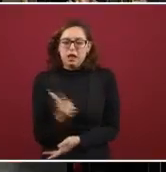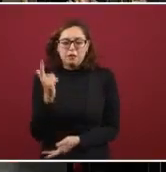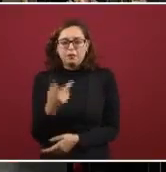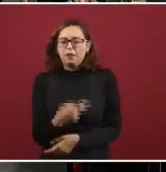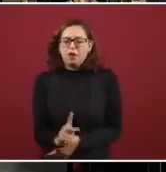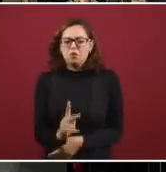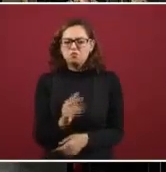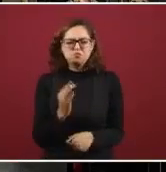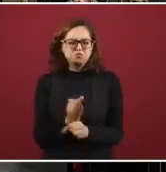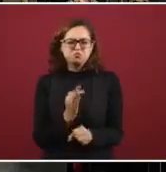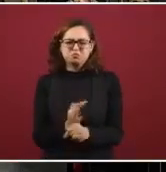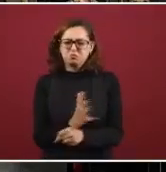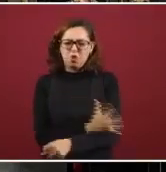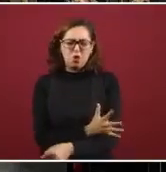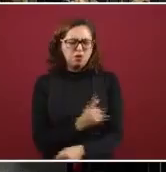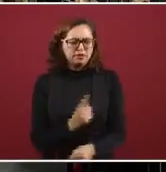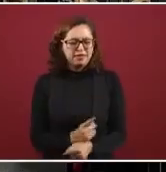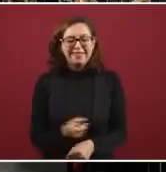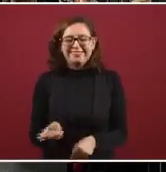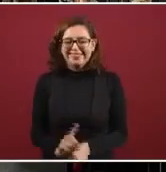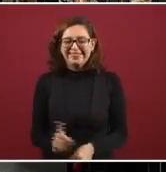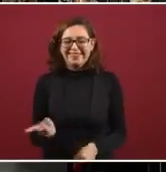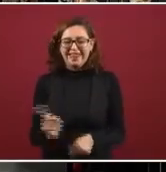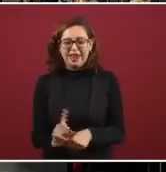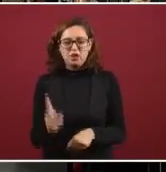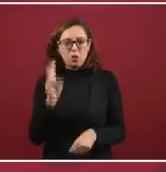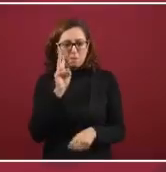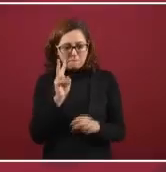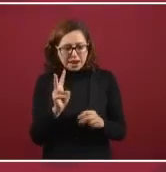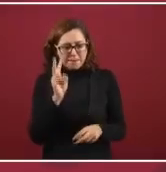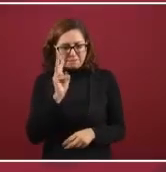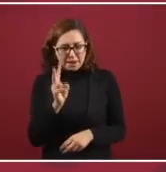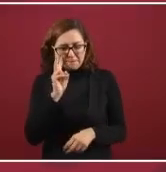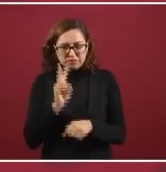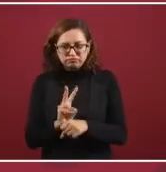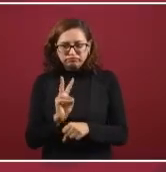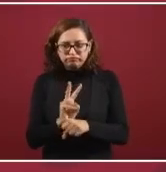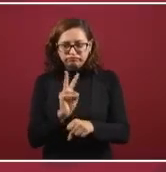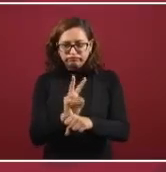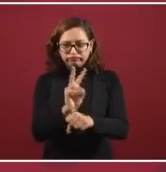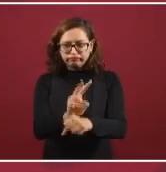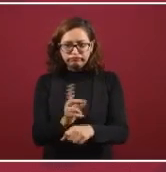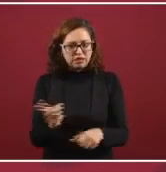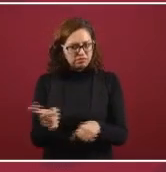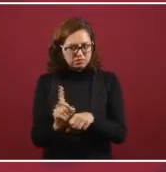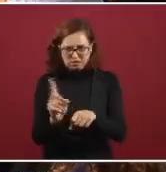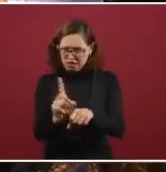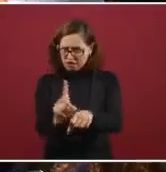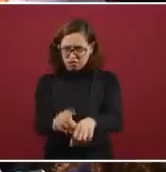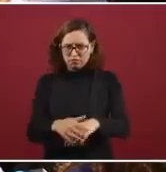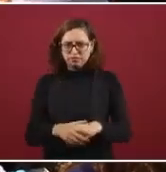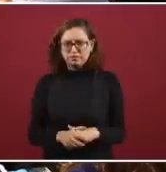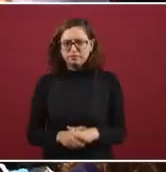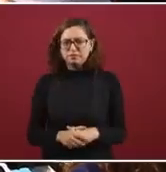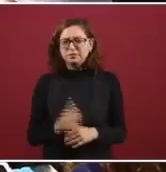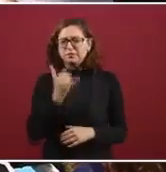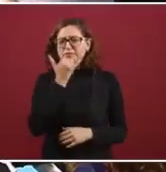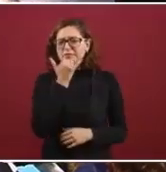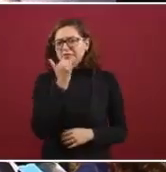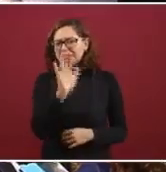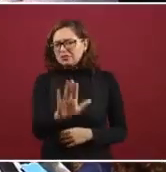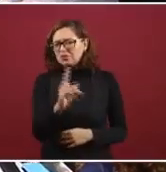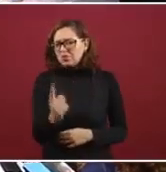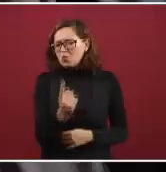hasta el día de hoy eso no ha pasado. Y lo estamos verificando diario con las cifras nuestras. Por supuesto que sí. Sí, nada más quiero que me aclare una situación.